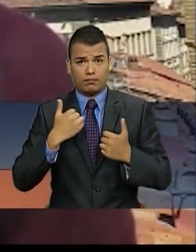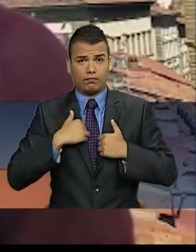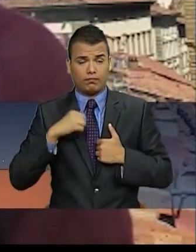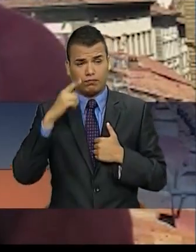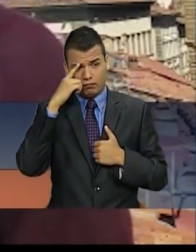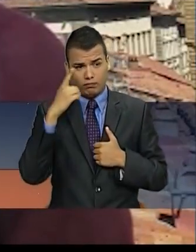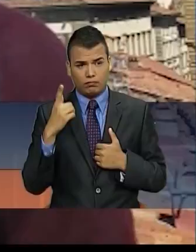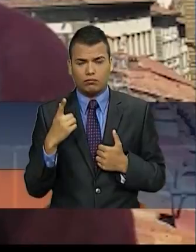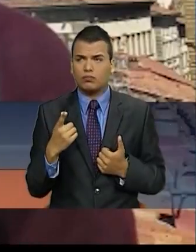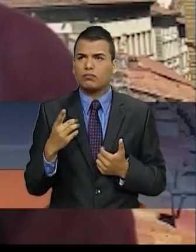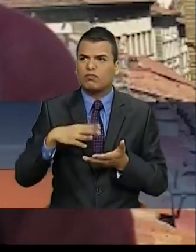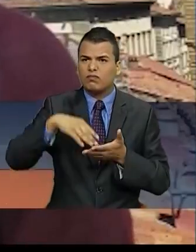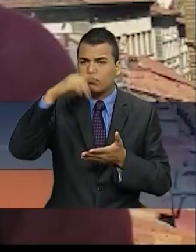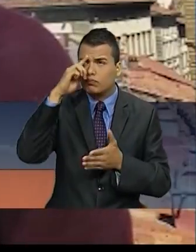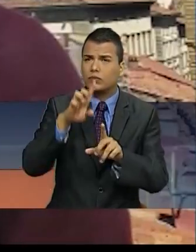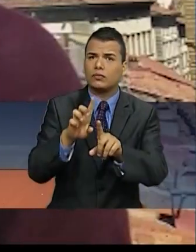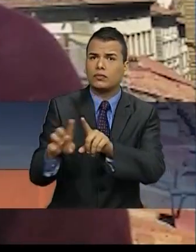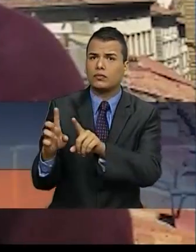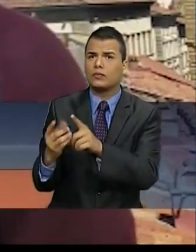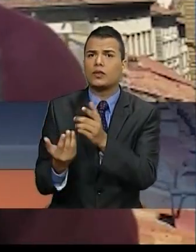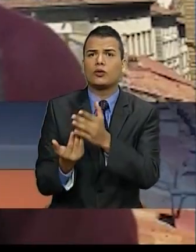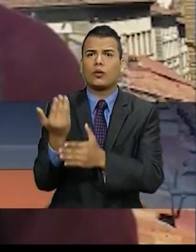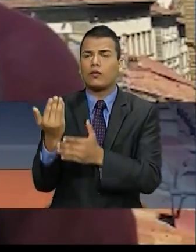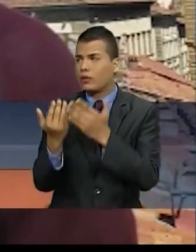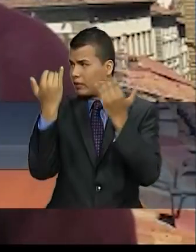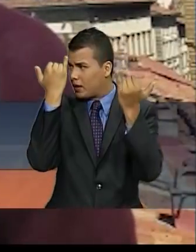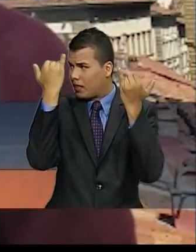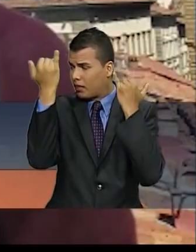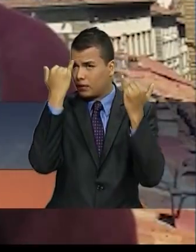puedes adquirir nuevos conceptos, nuevas ideas,